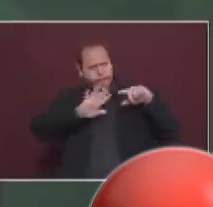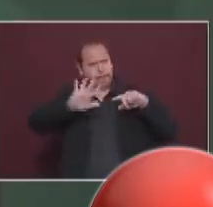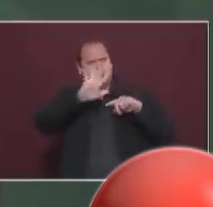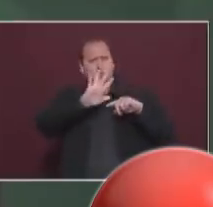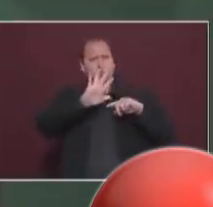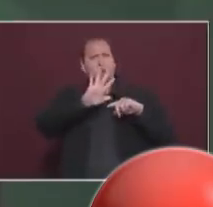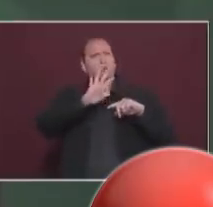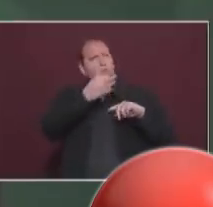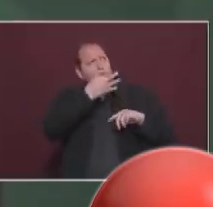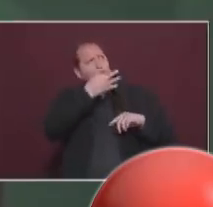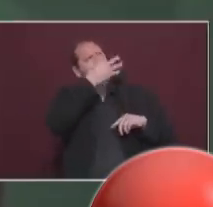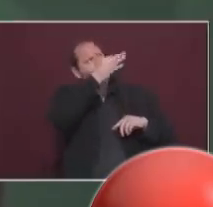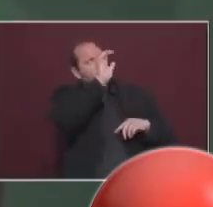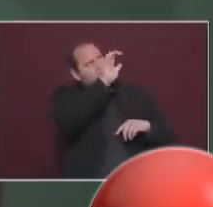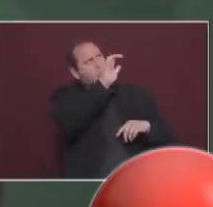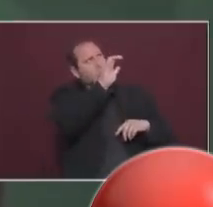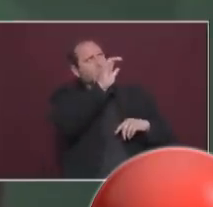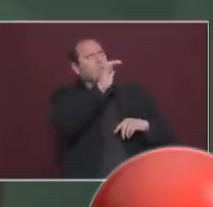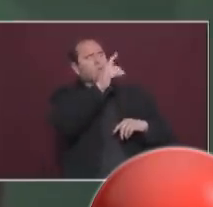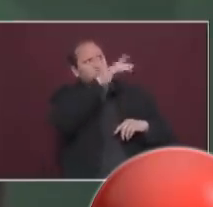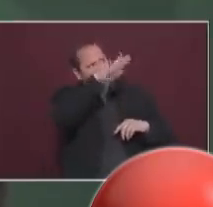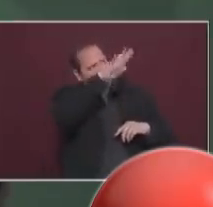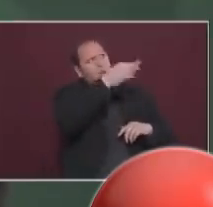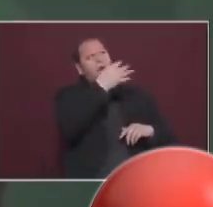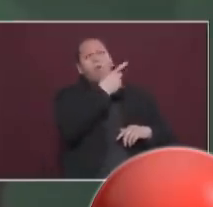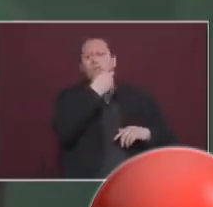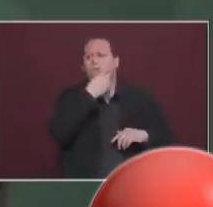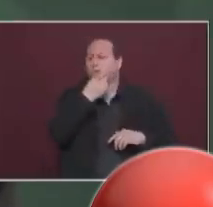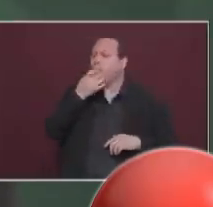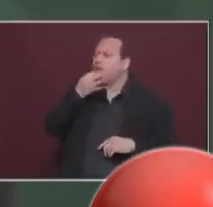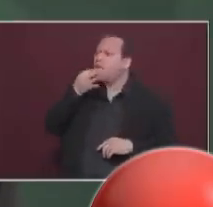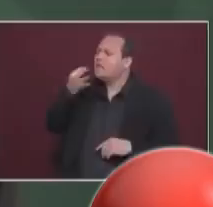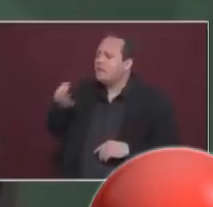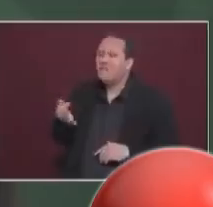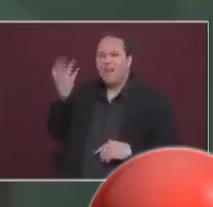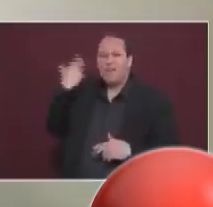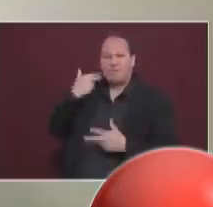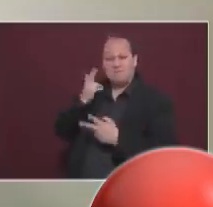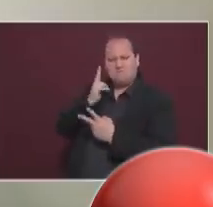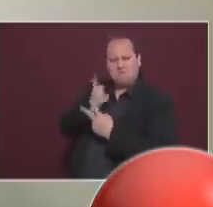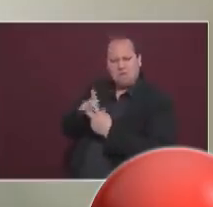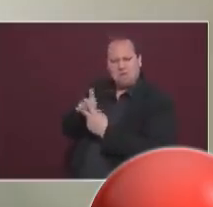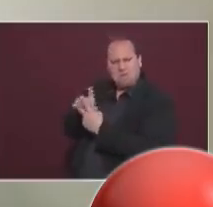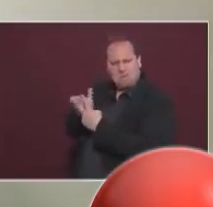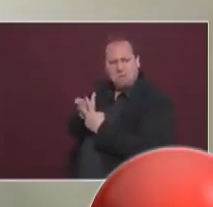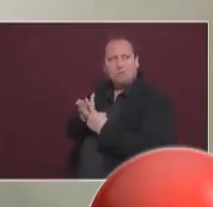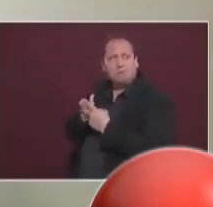pedir perdón por el exterminio